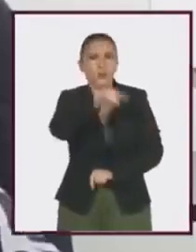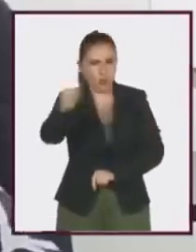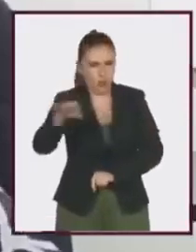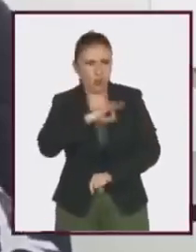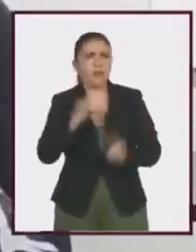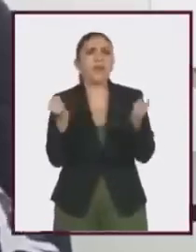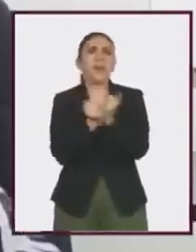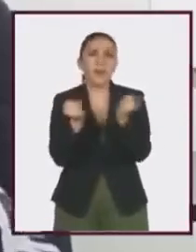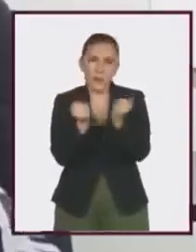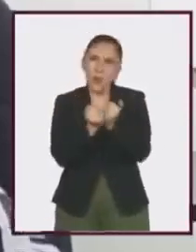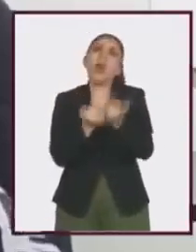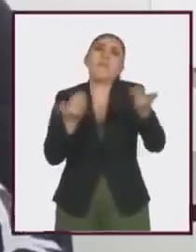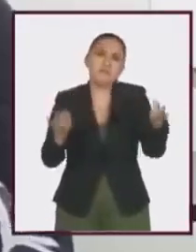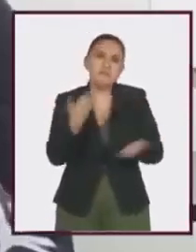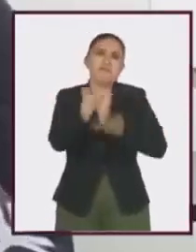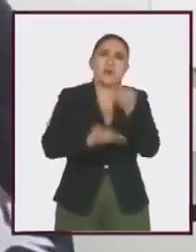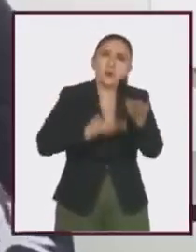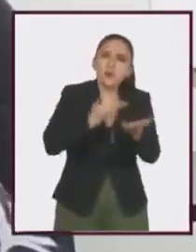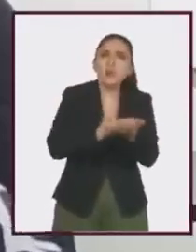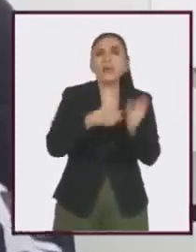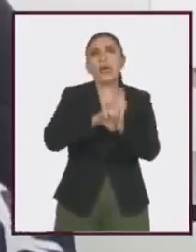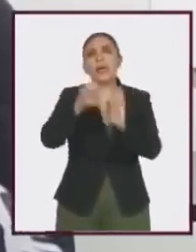plantear, ¿no?